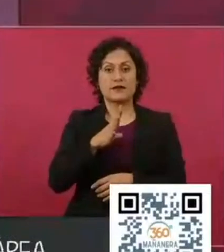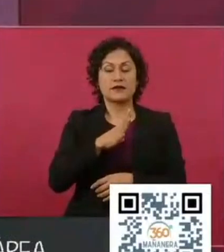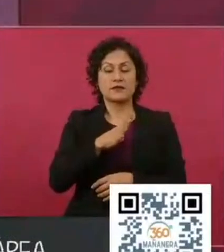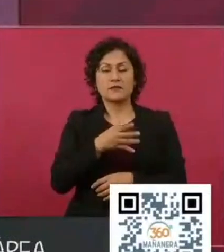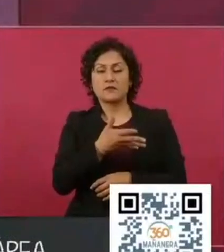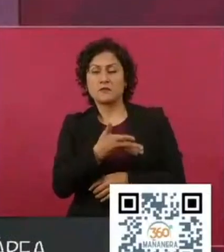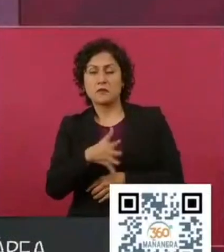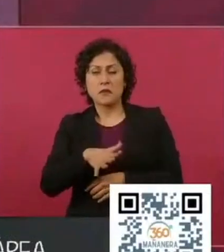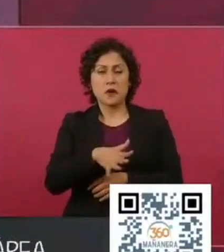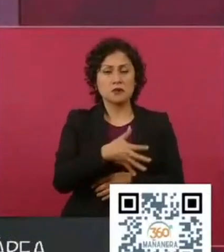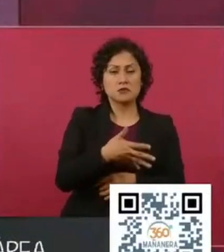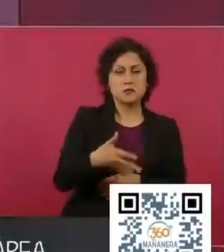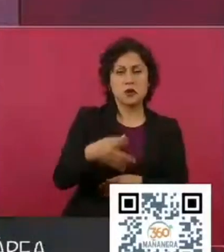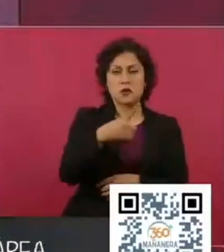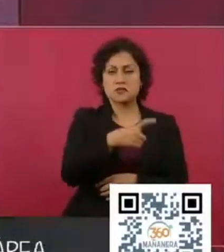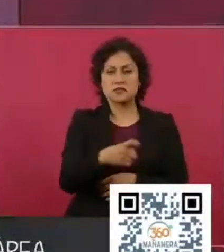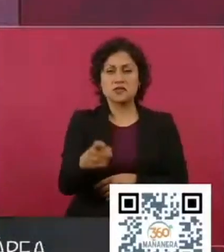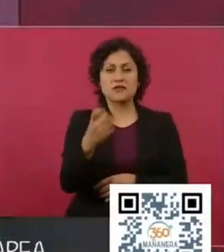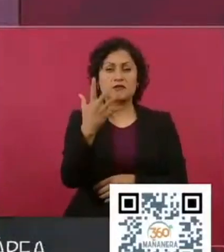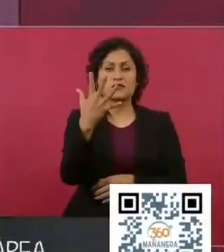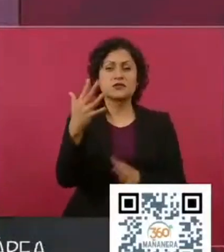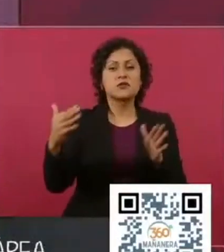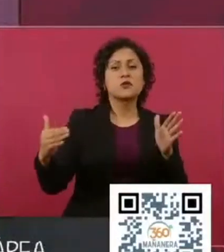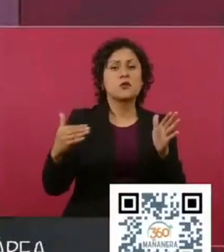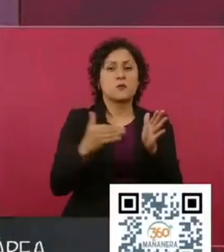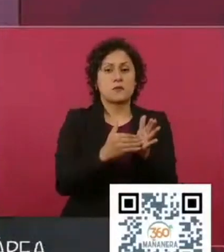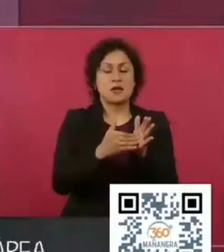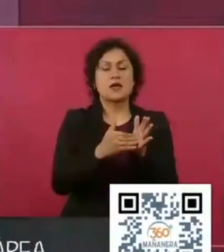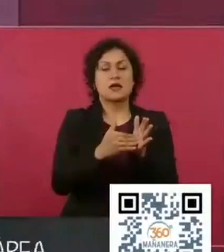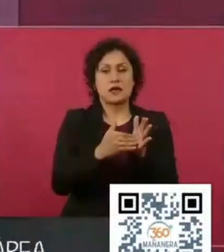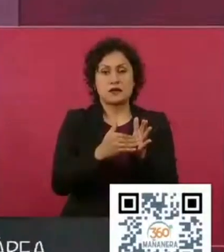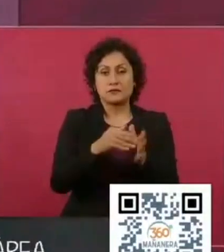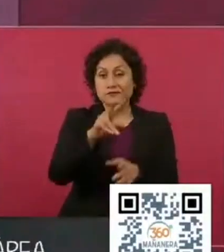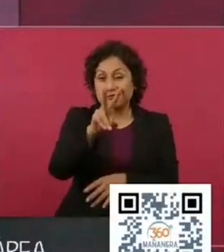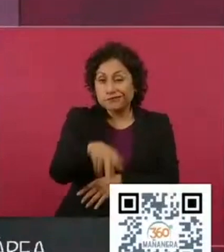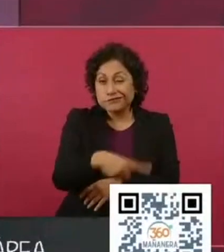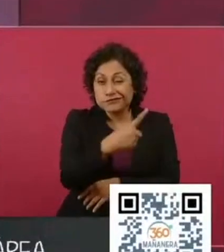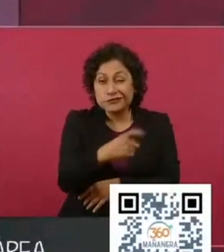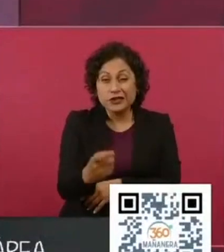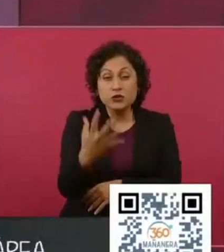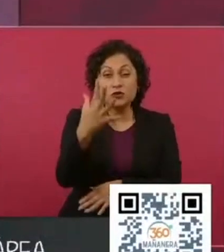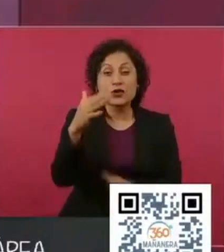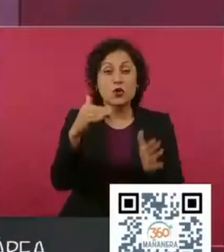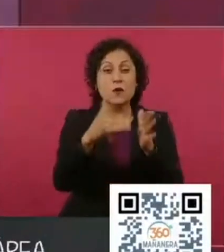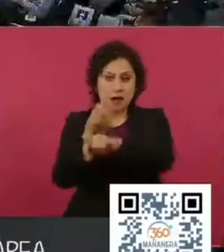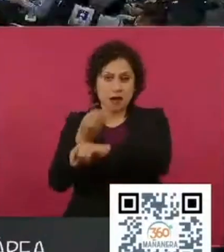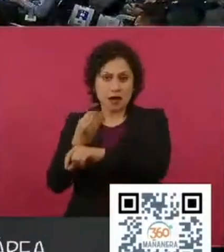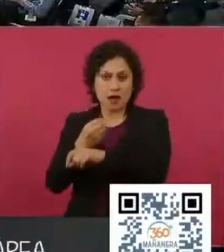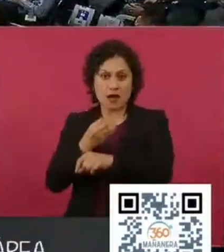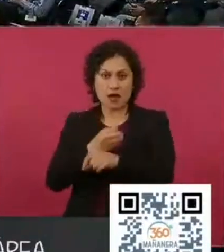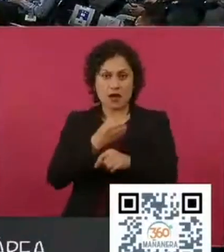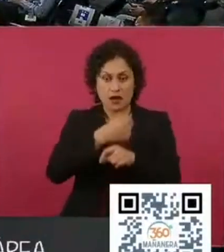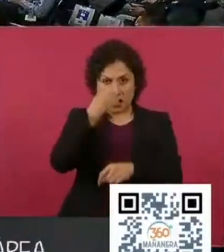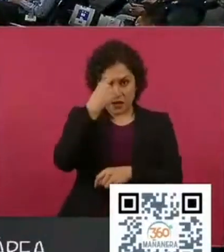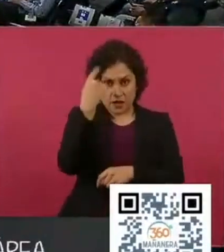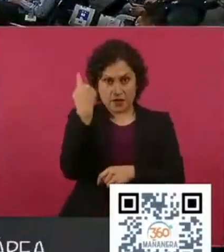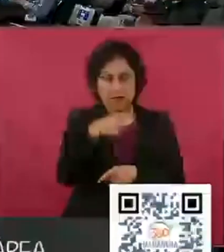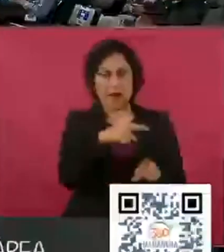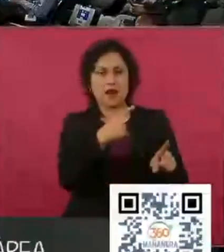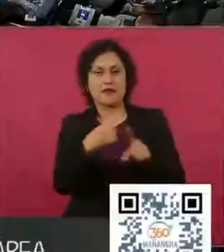como ciento cinco mil ciento cinco mil escuelas entonces